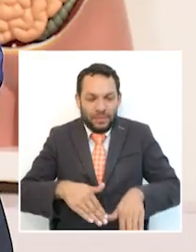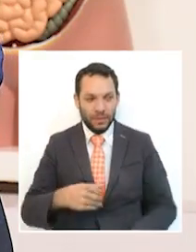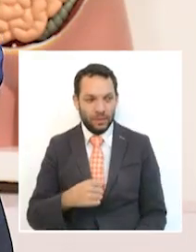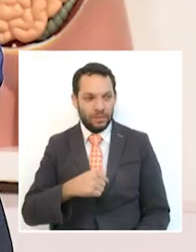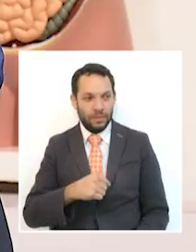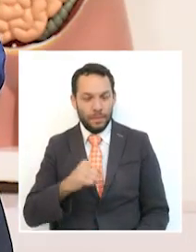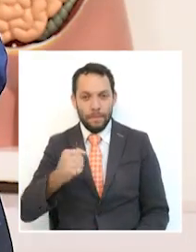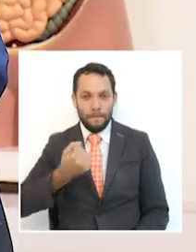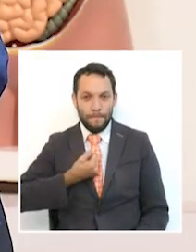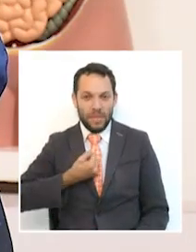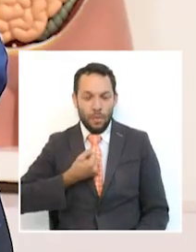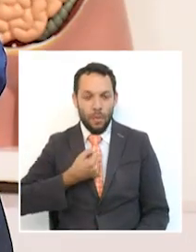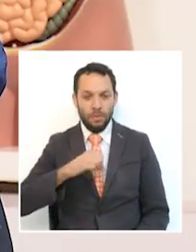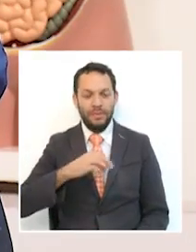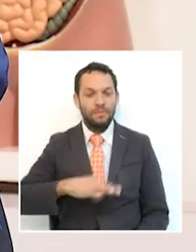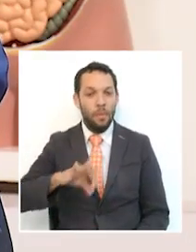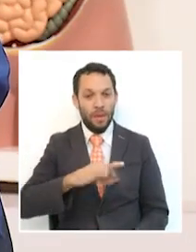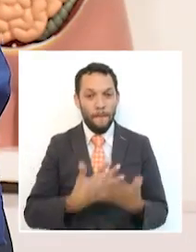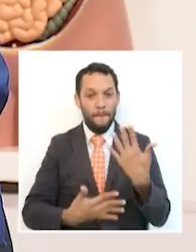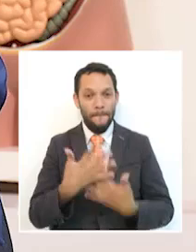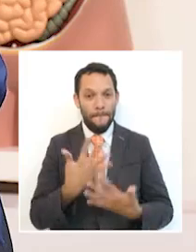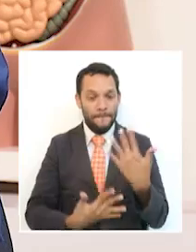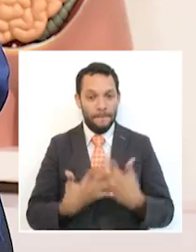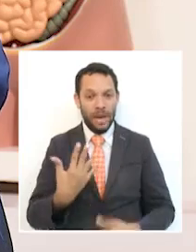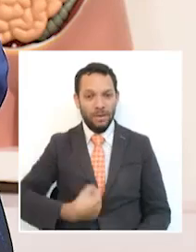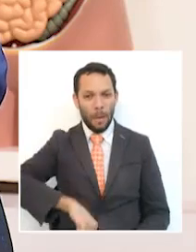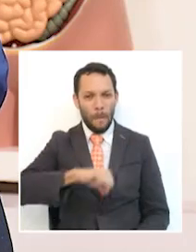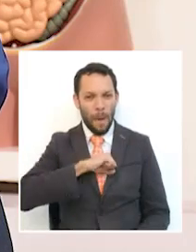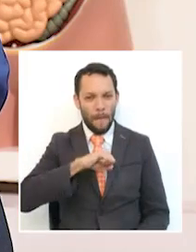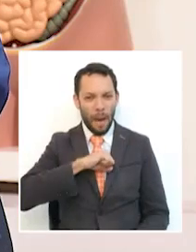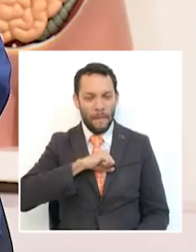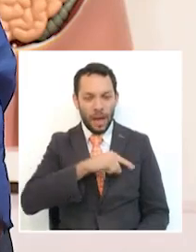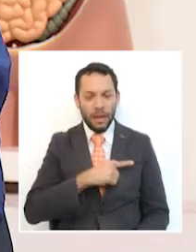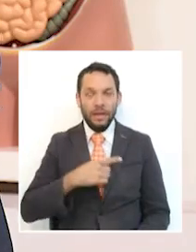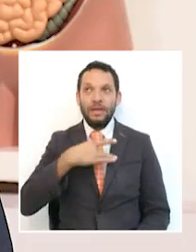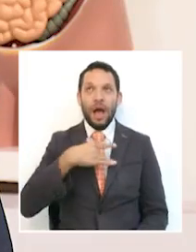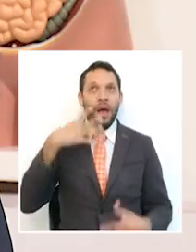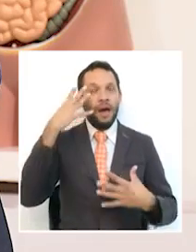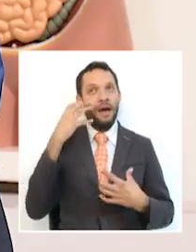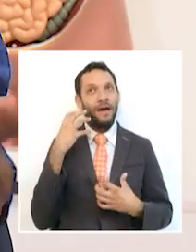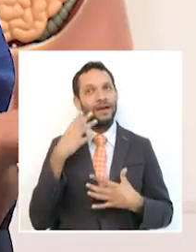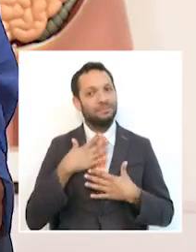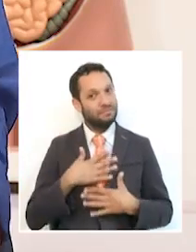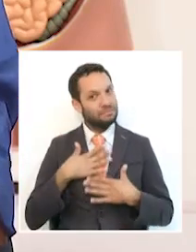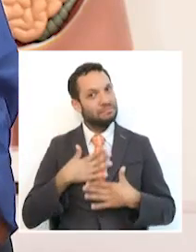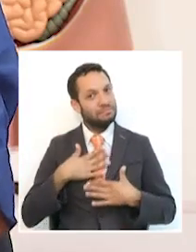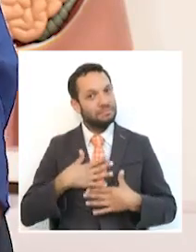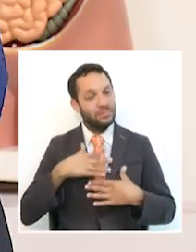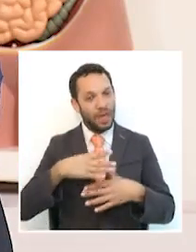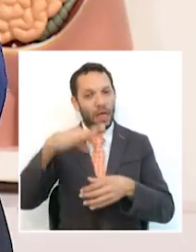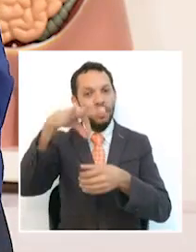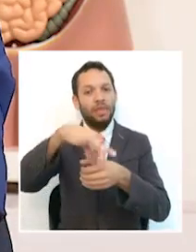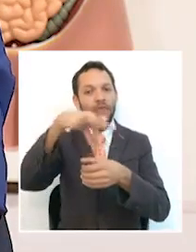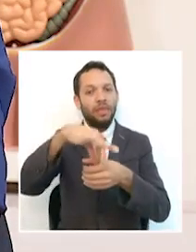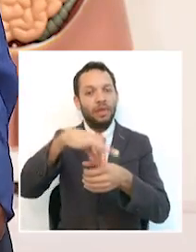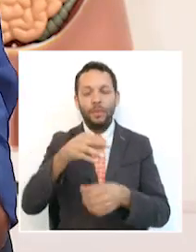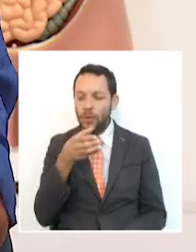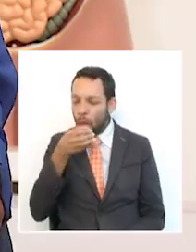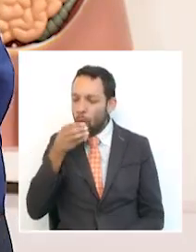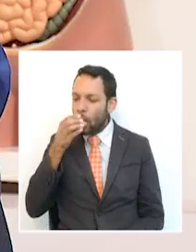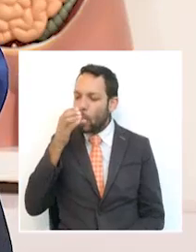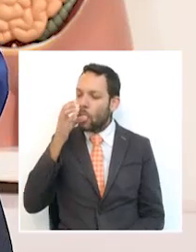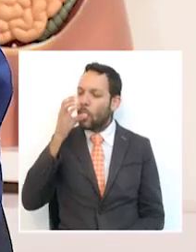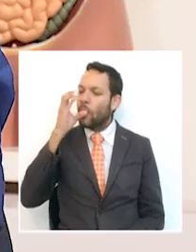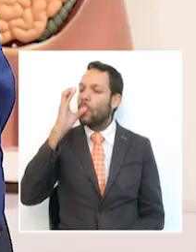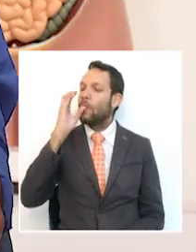tú tú tú tú a ser el golpecito eso quita el estrés e inmediatamente nos tomamos un té para dormir bien muy importante para dormir